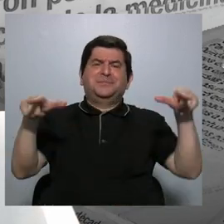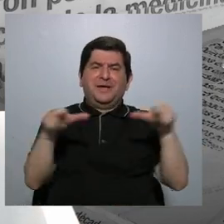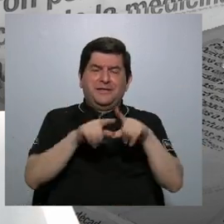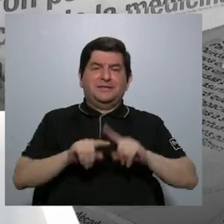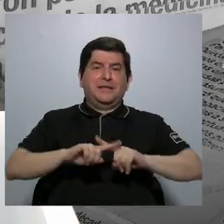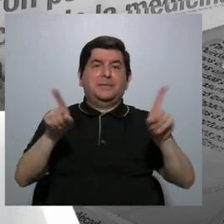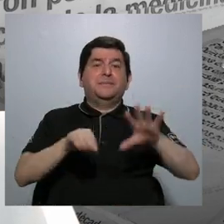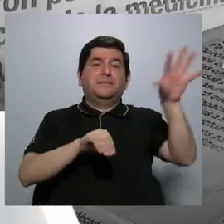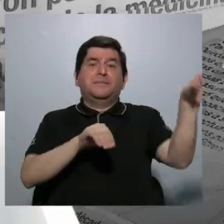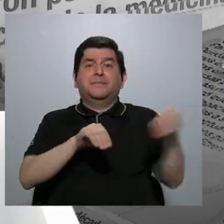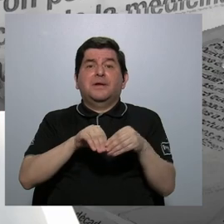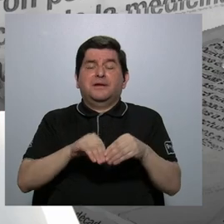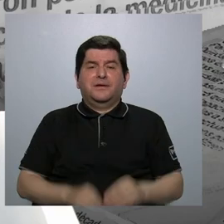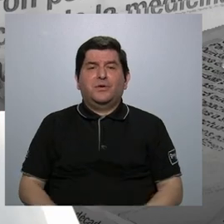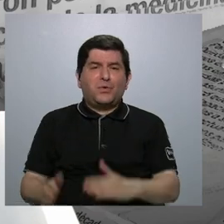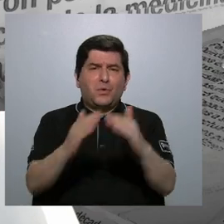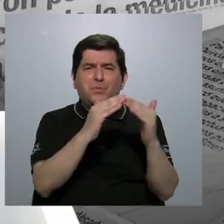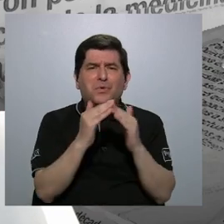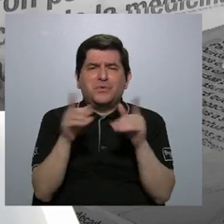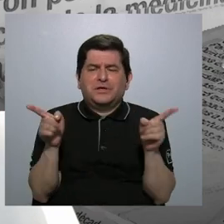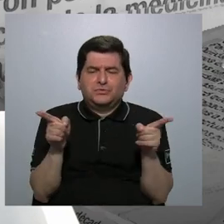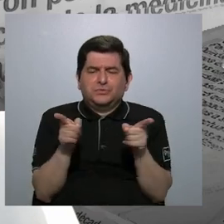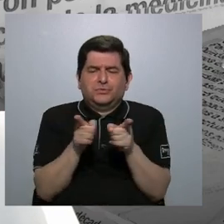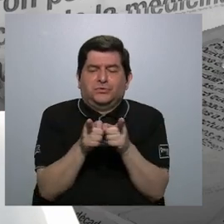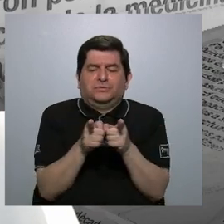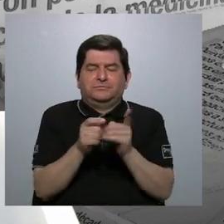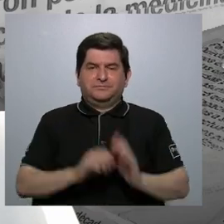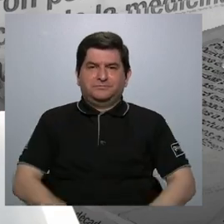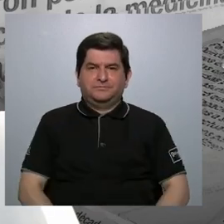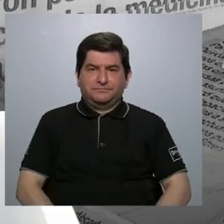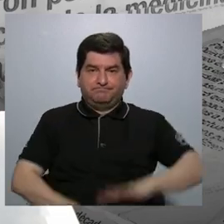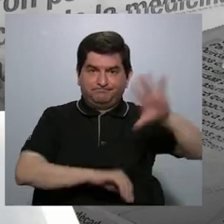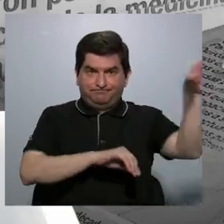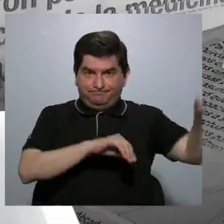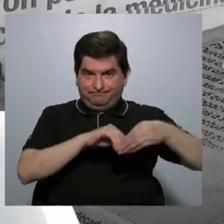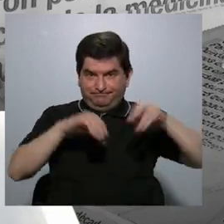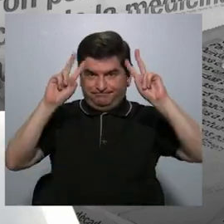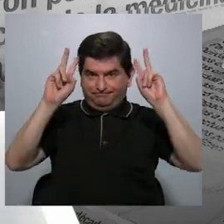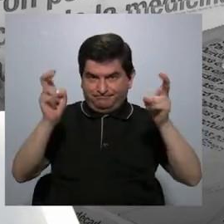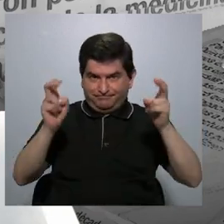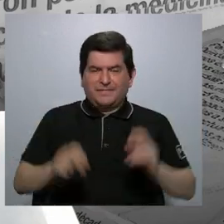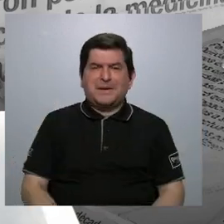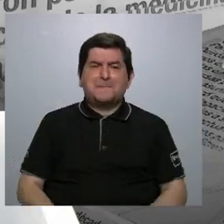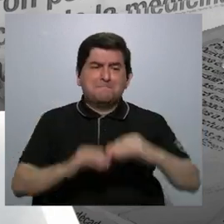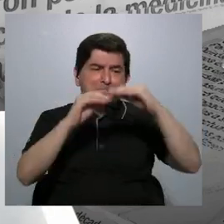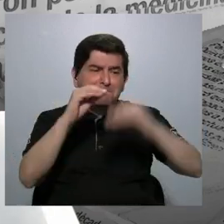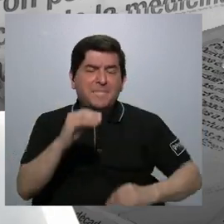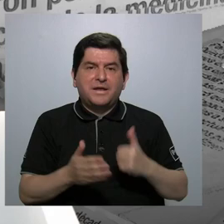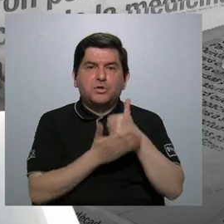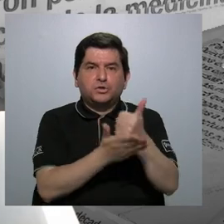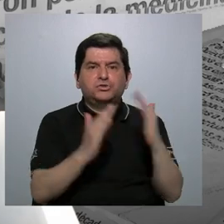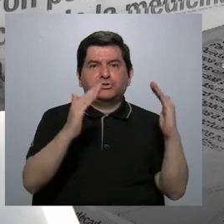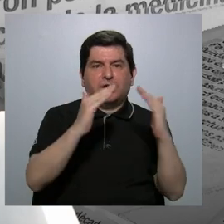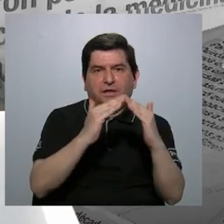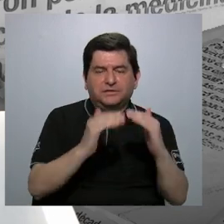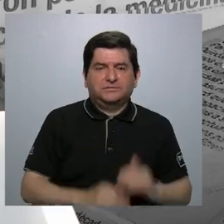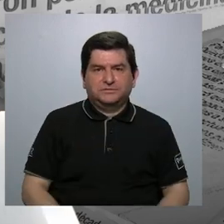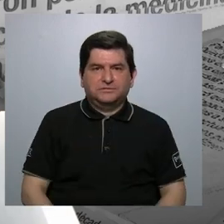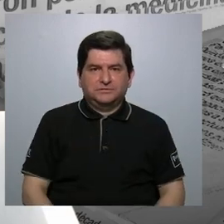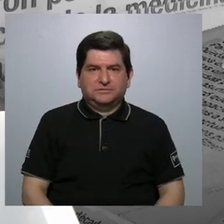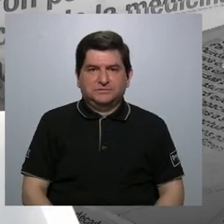pero además es una población pequeña. Si esto lo aunamos con el tema de que cada vez tenemos menos bonos para